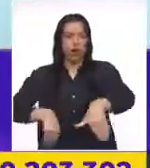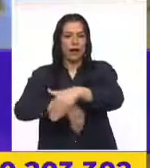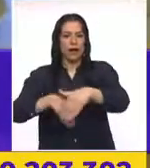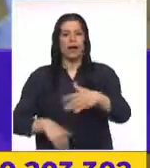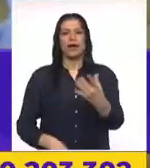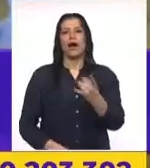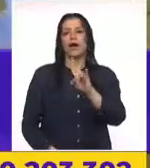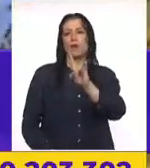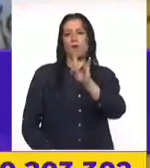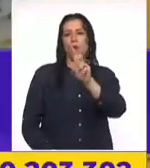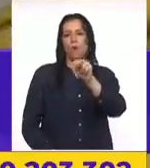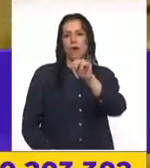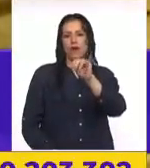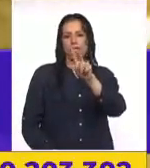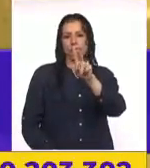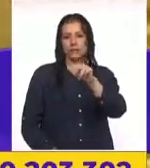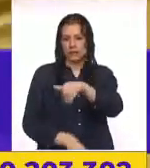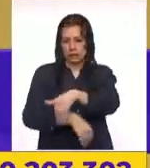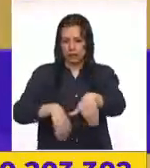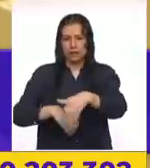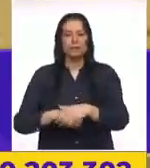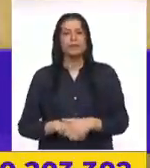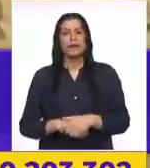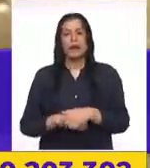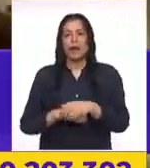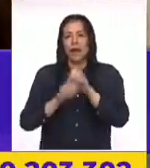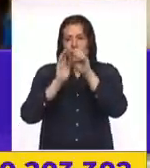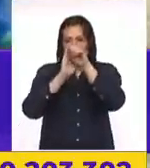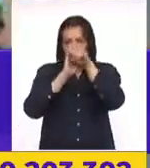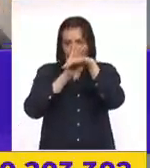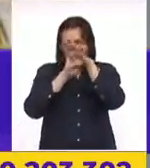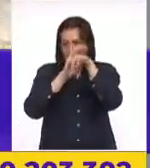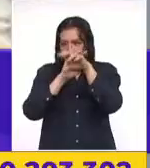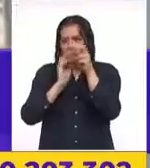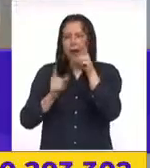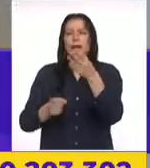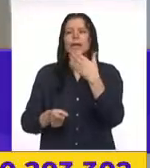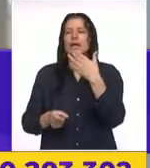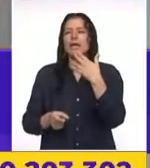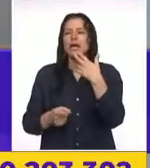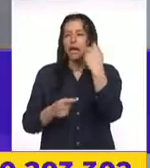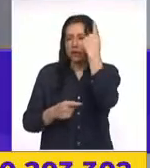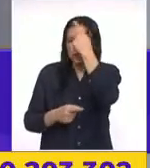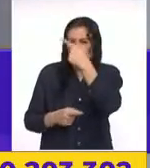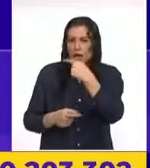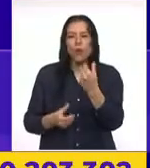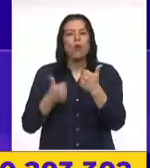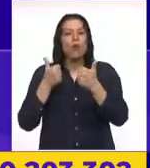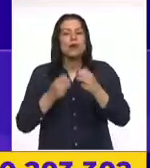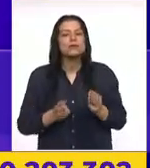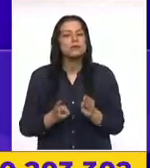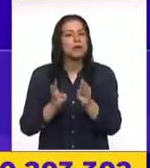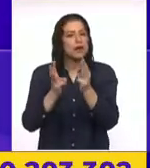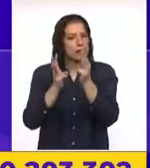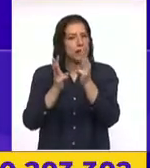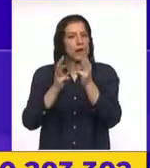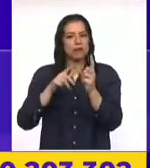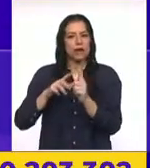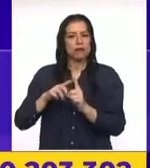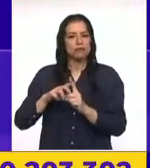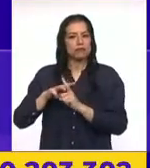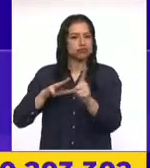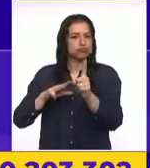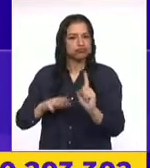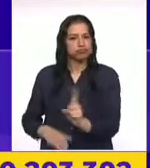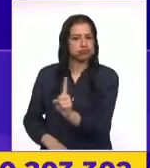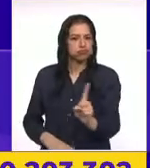Universitaria. Las cámaras de seguridad serán determinantes para reconocer al delincuente y su estrategia para escabullirse entre